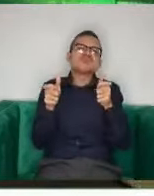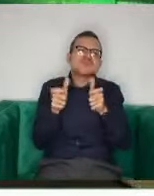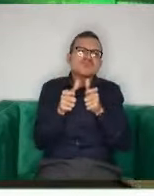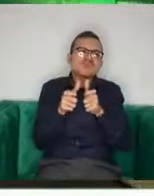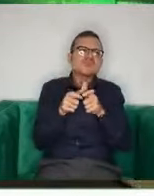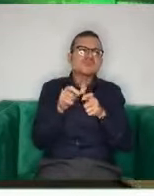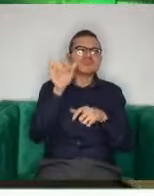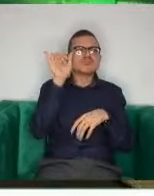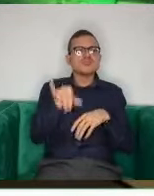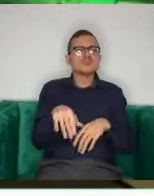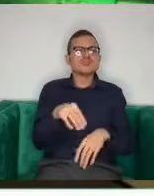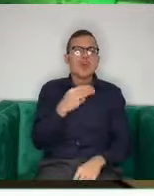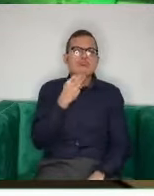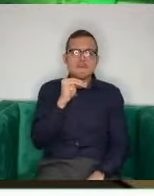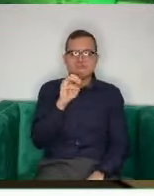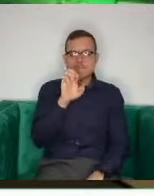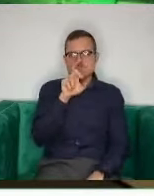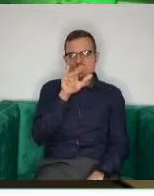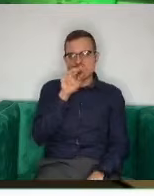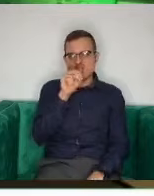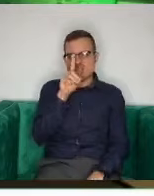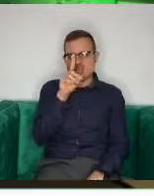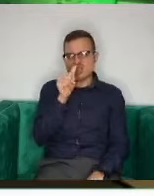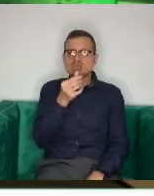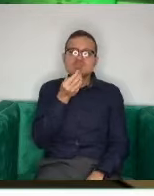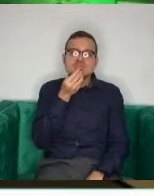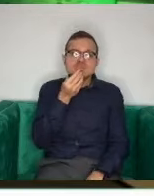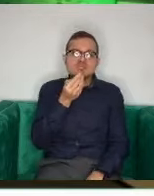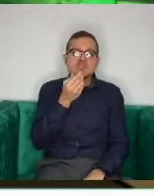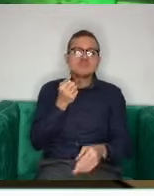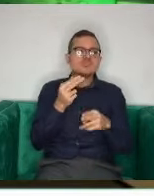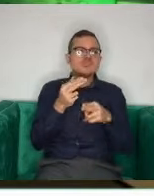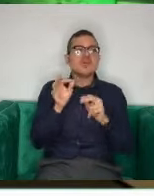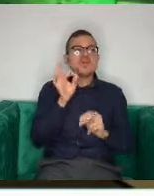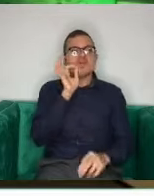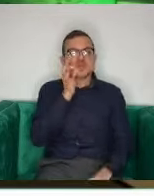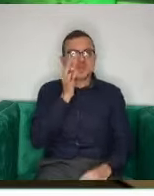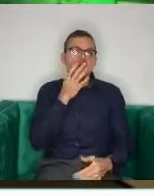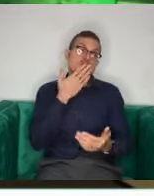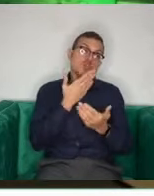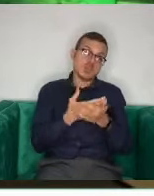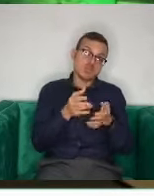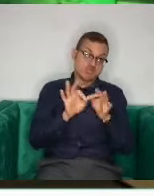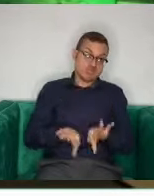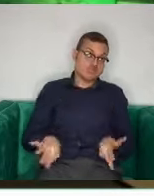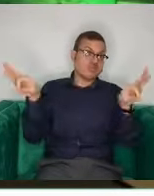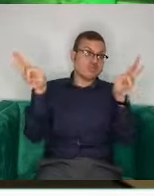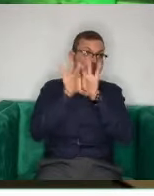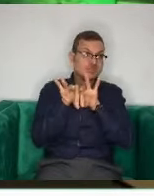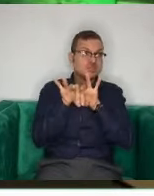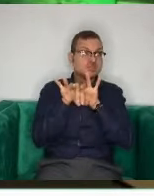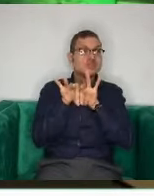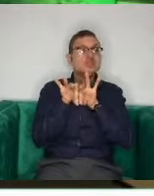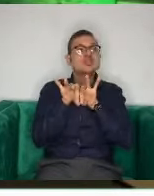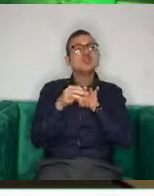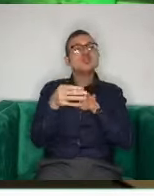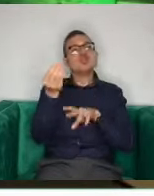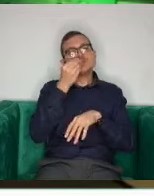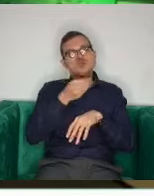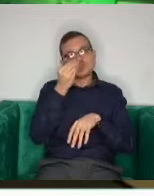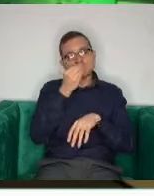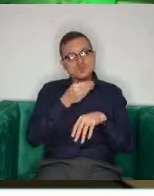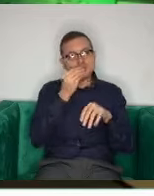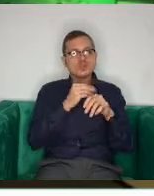que sea saludable? Para mí las frutas son muy importantes porque tienen muchos nutrientes antiinflamatorios. Las frutas como